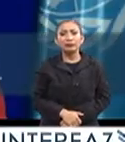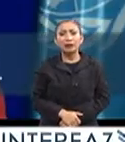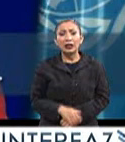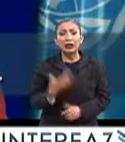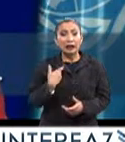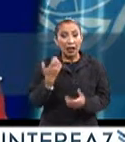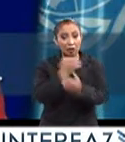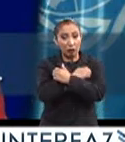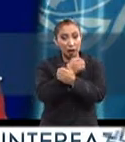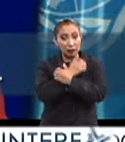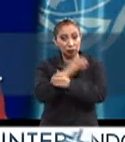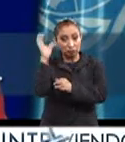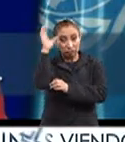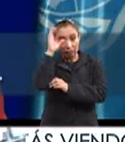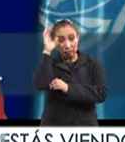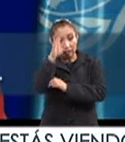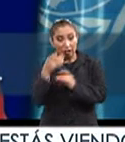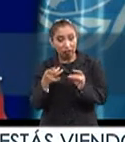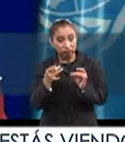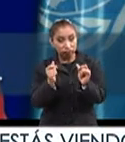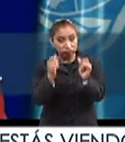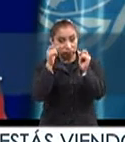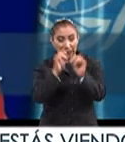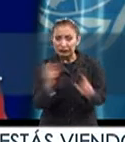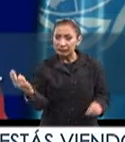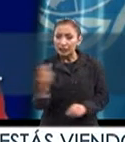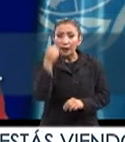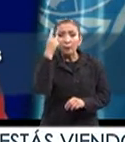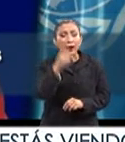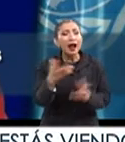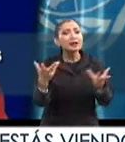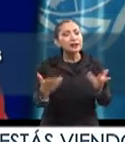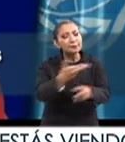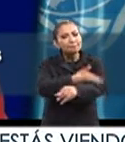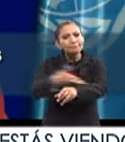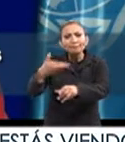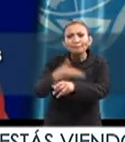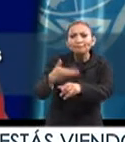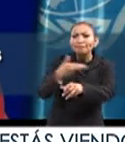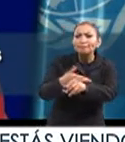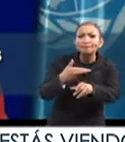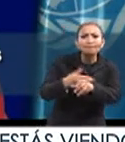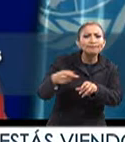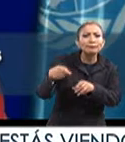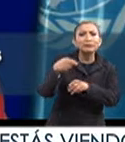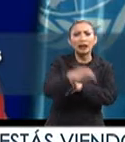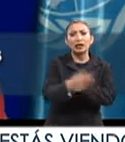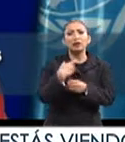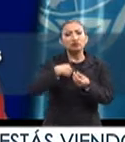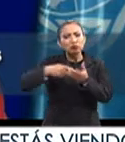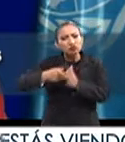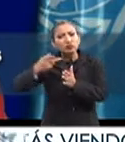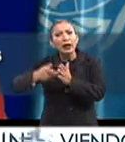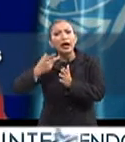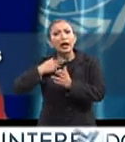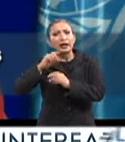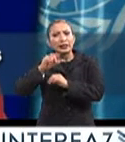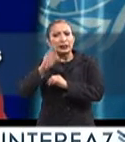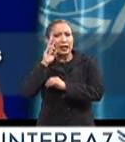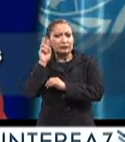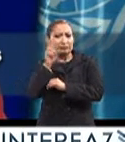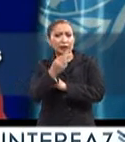science education is essential to craft sustainable and inclusive answers to the needs of a world of